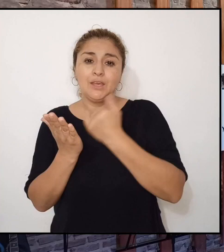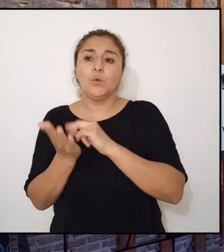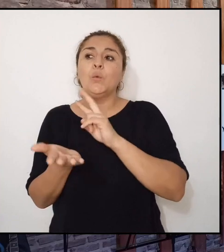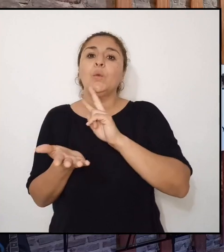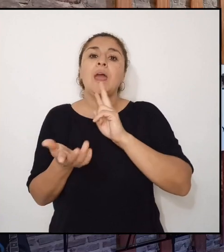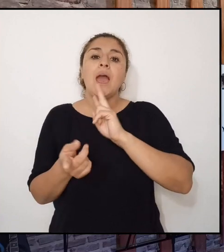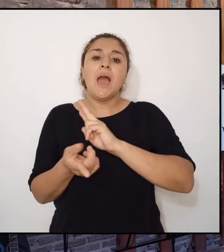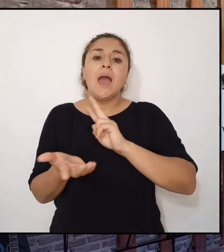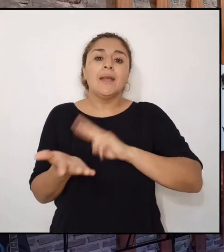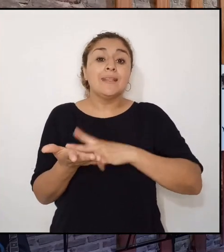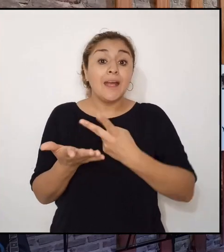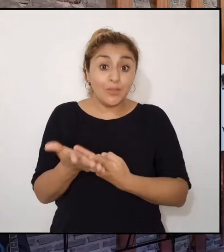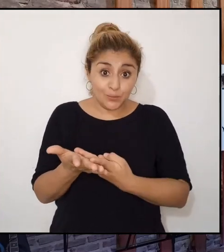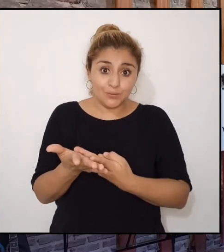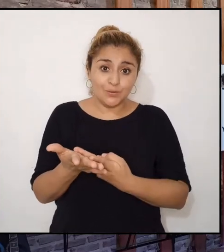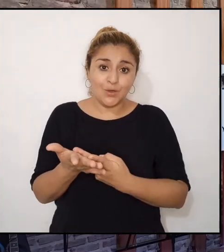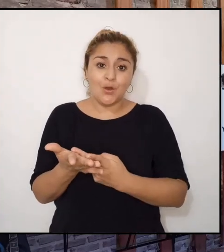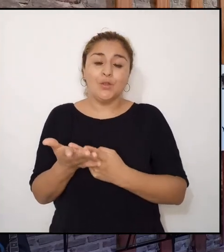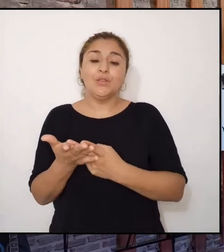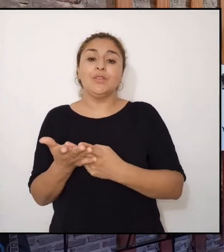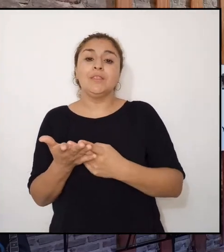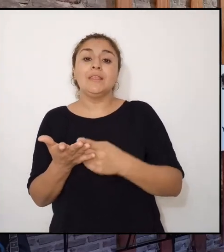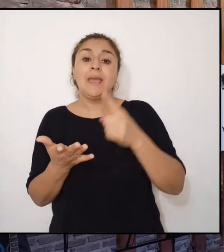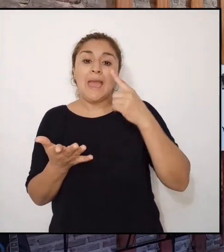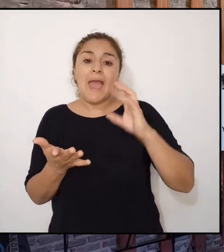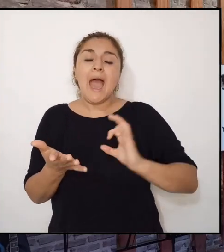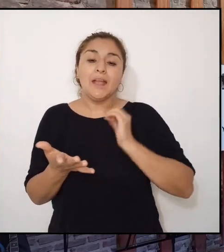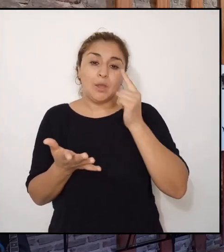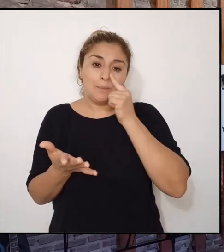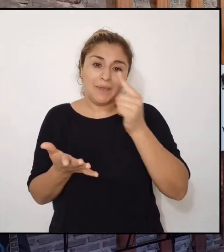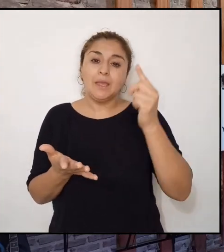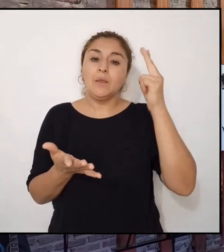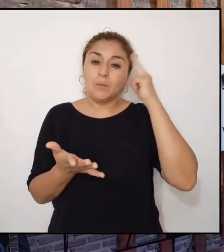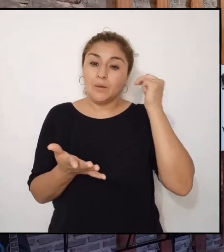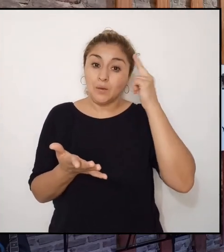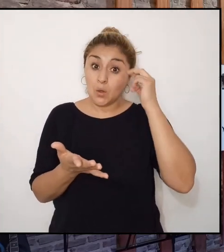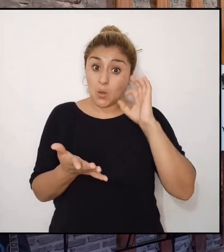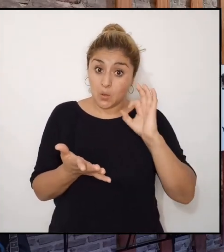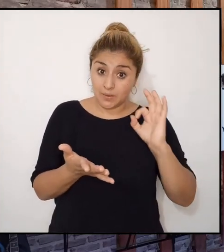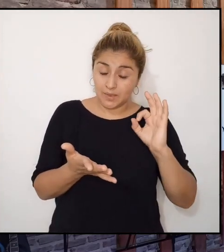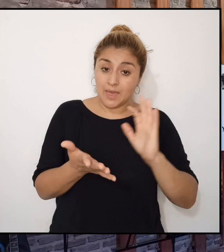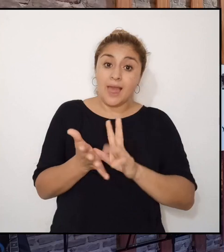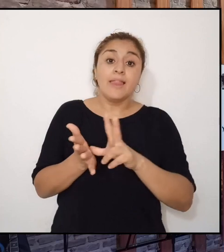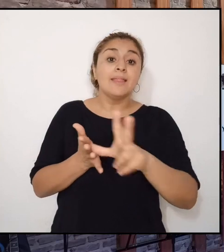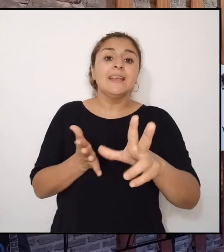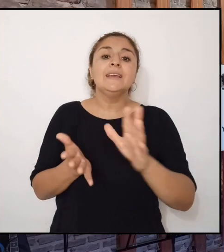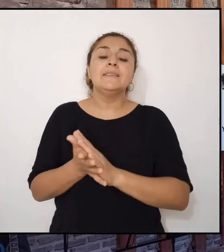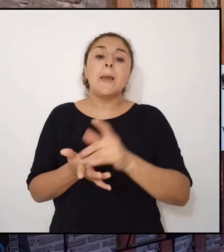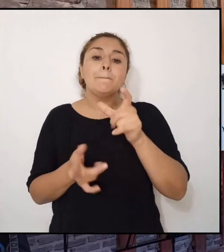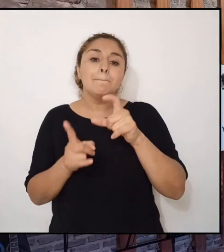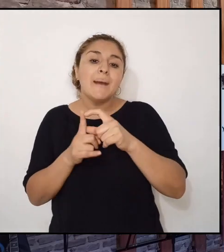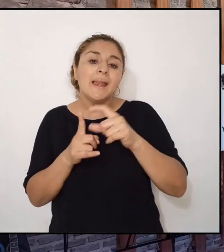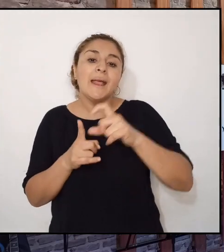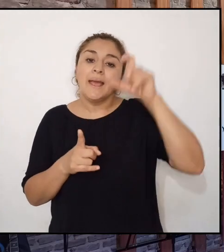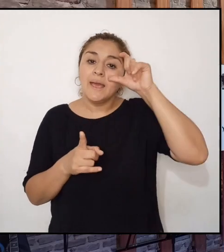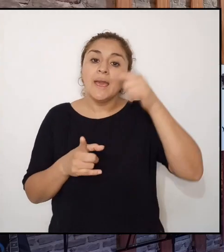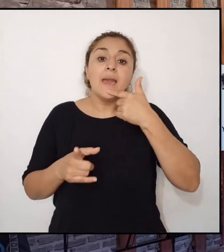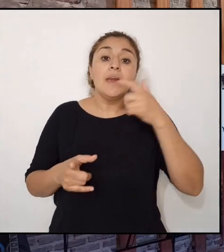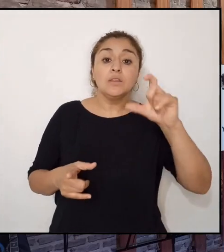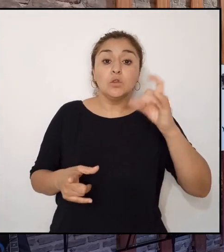Reina Valera dice, escudriñar las Escrituras. Y esta palabra quiere decir